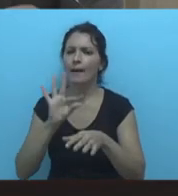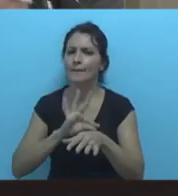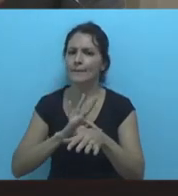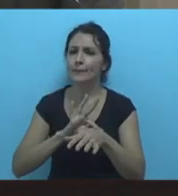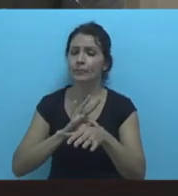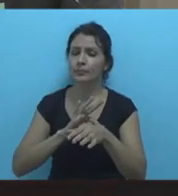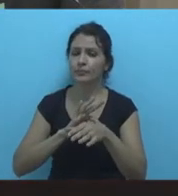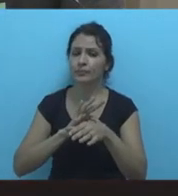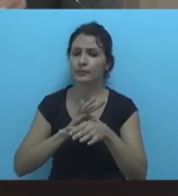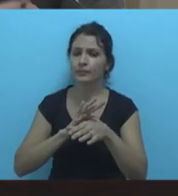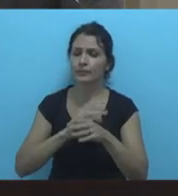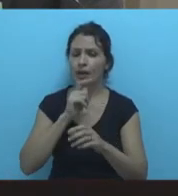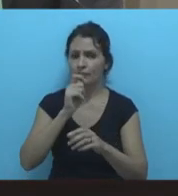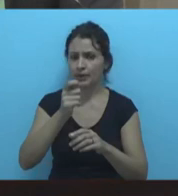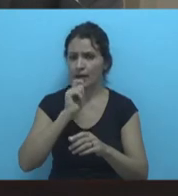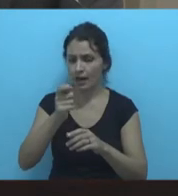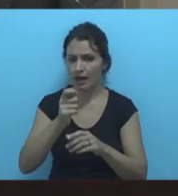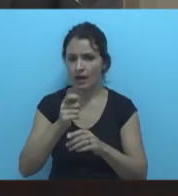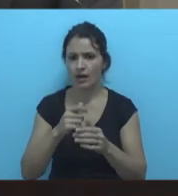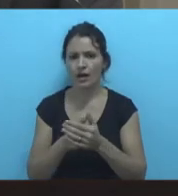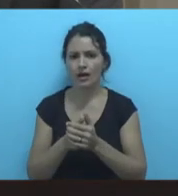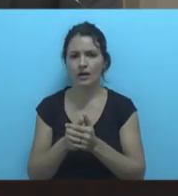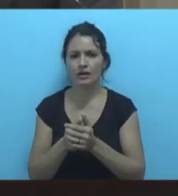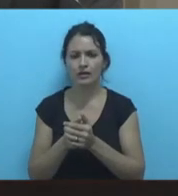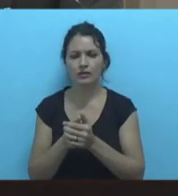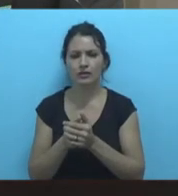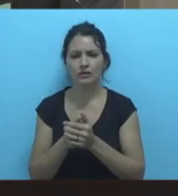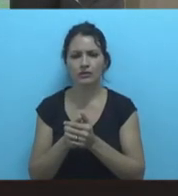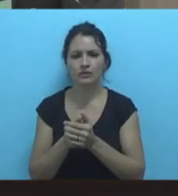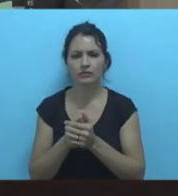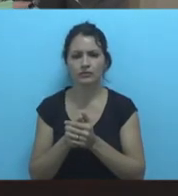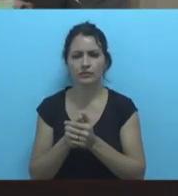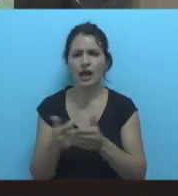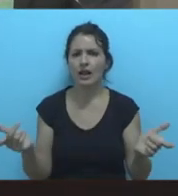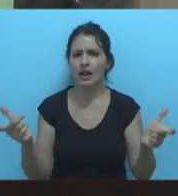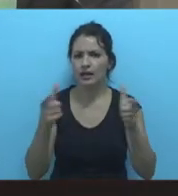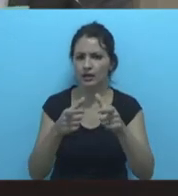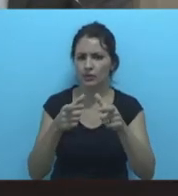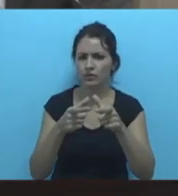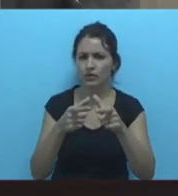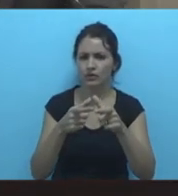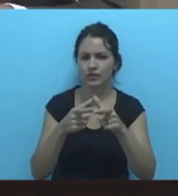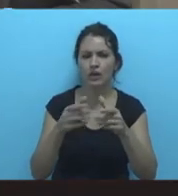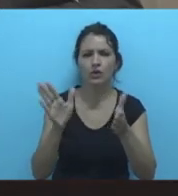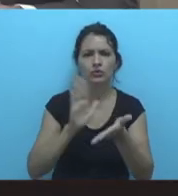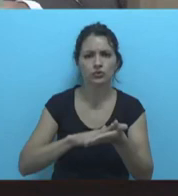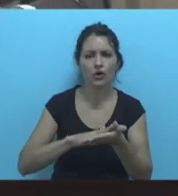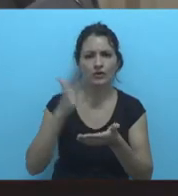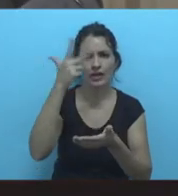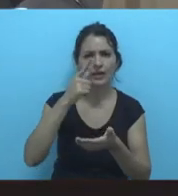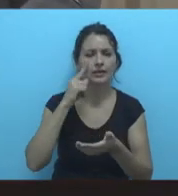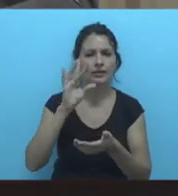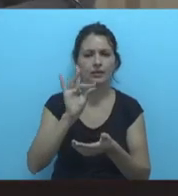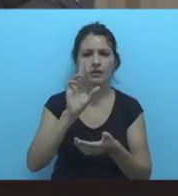para que los medios públicos nacionales emitan en vivo y en directo las audiencias desarrolladas en el marco de las reuniones del Consejo Federal de Hidrovía. En consideración